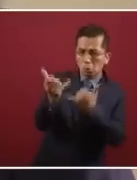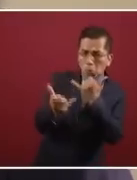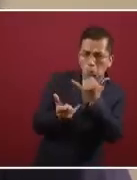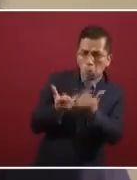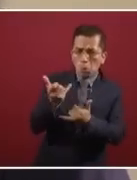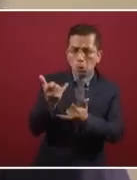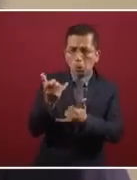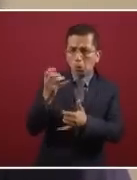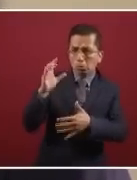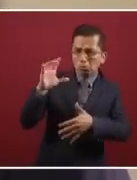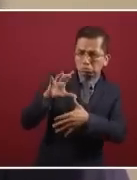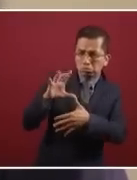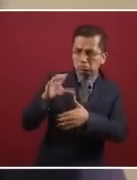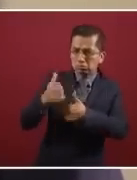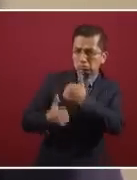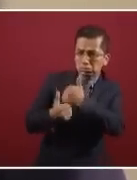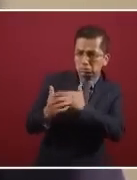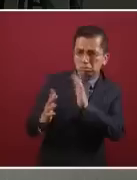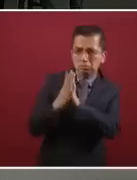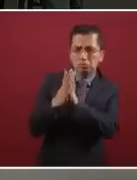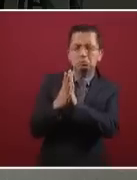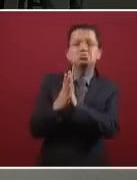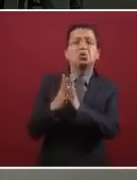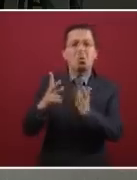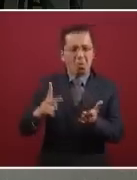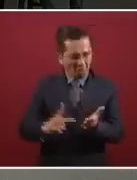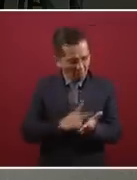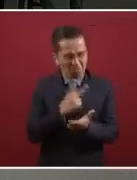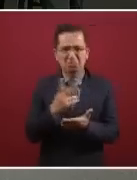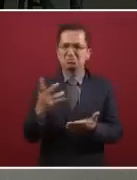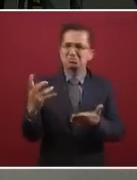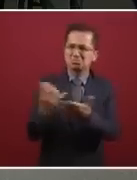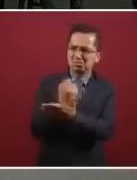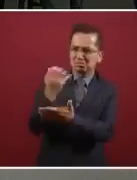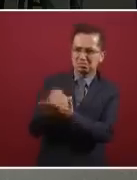esta competencia. Se